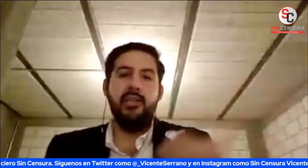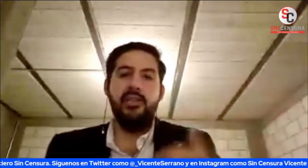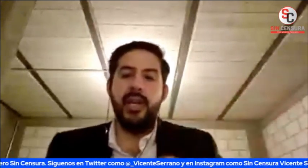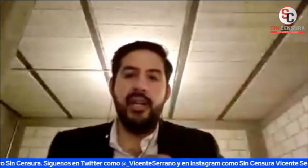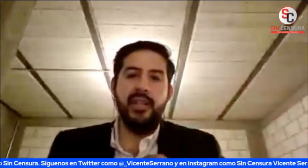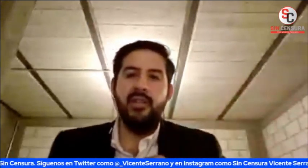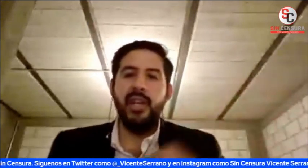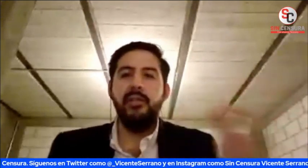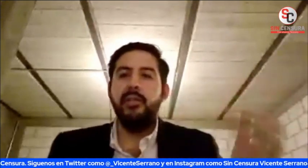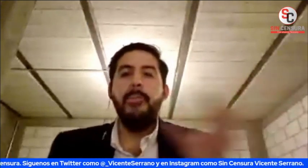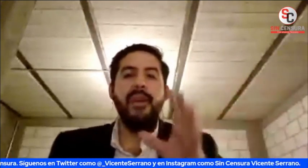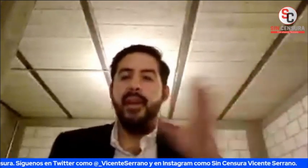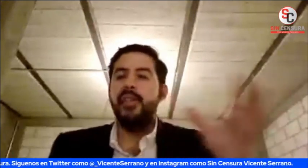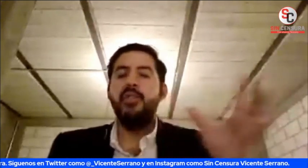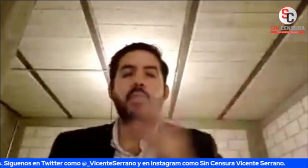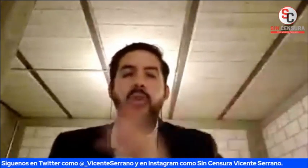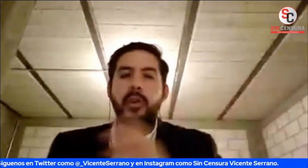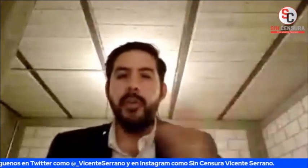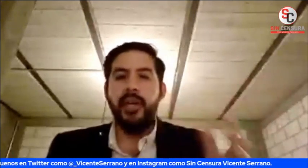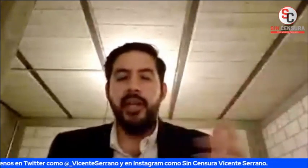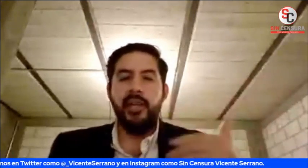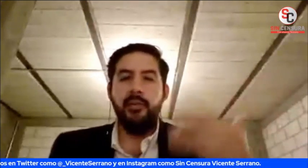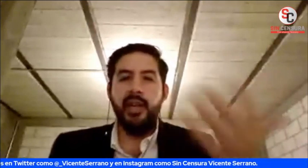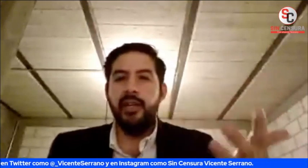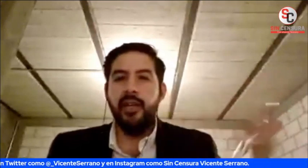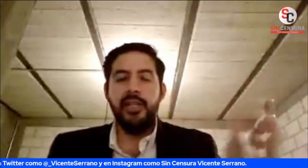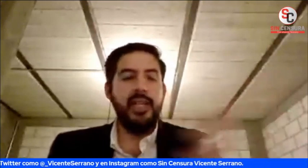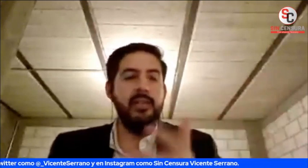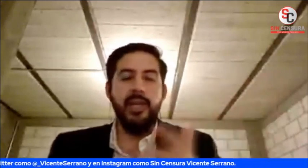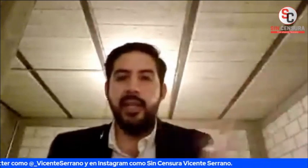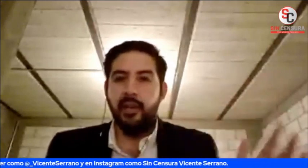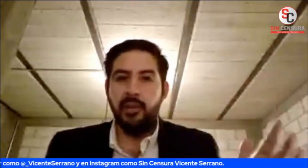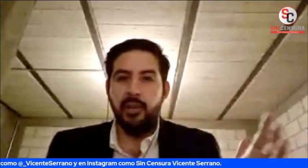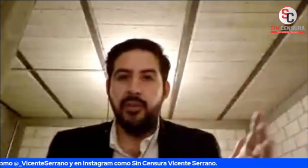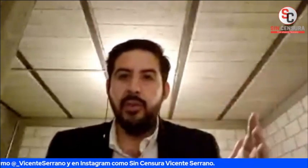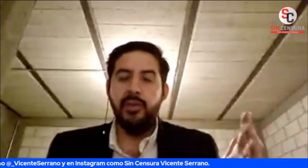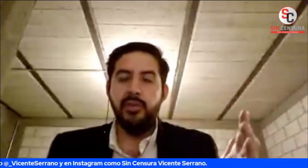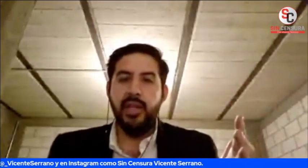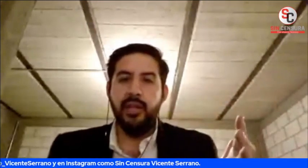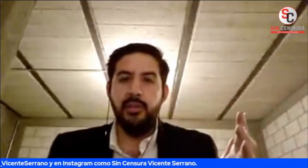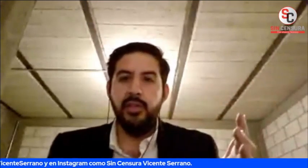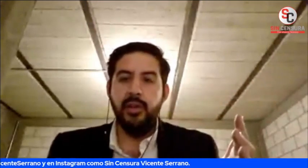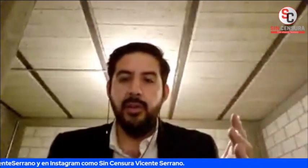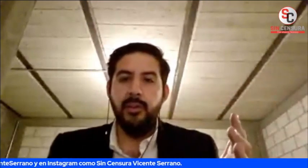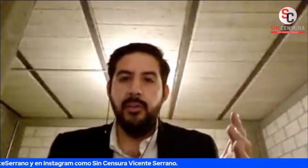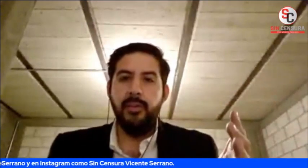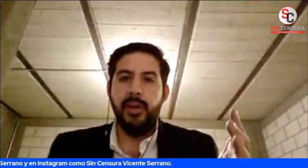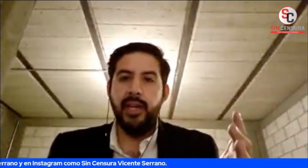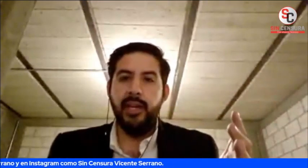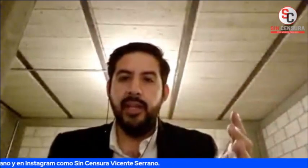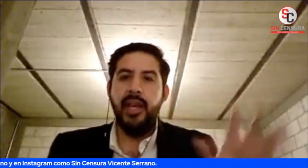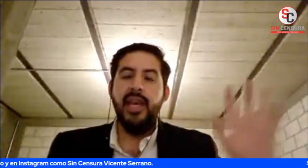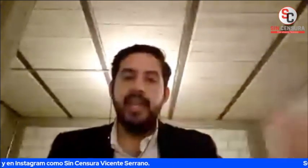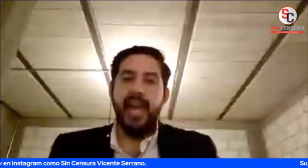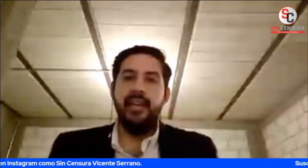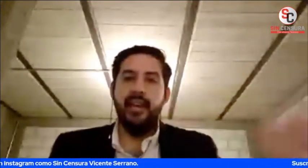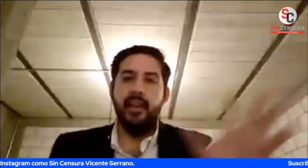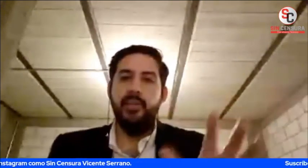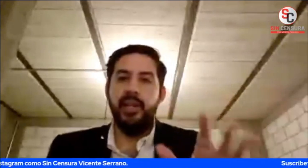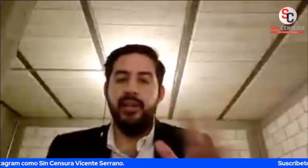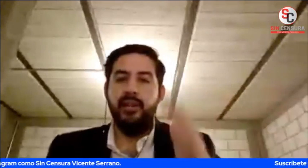las decisiones soberanas del Congreso. Esto ocurrió porque el Tribunal Electoral se quiso meter en cómo conformamos nuestra comisión permanente,